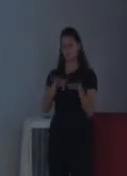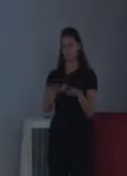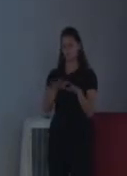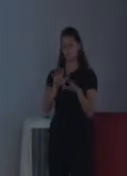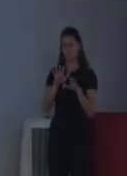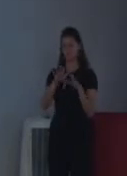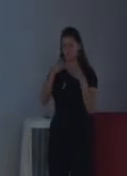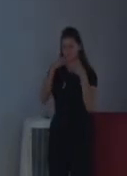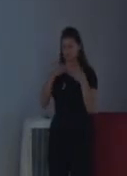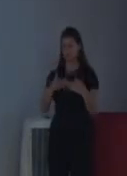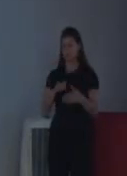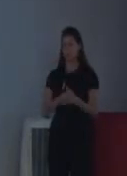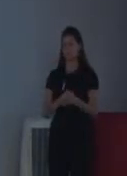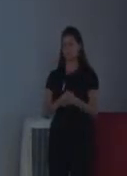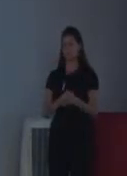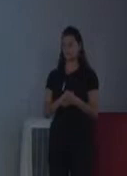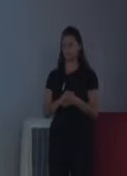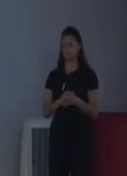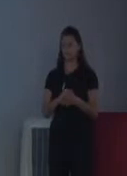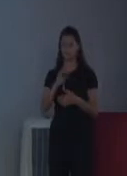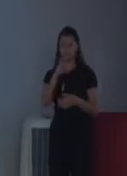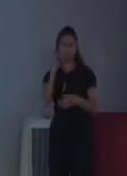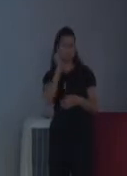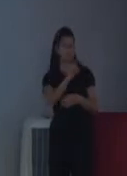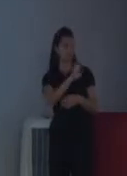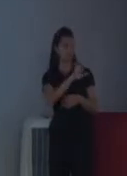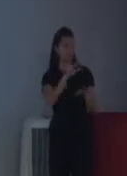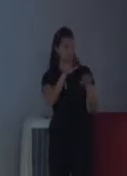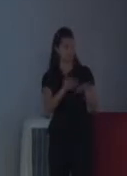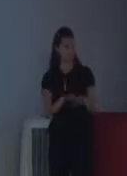discapacidad. Señora. ¿Esta oficina es a nivel nacional o están en los